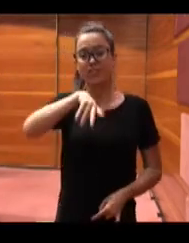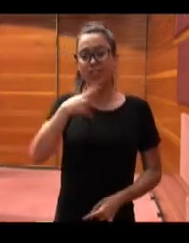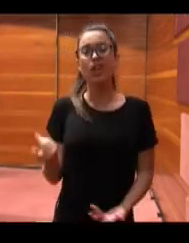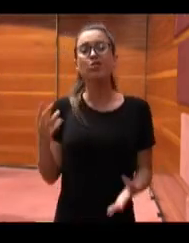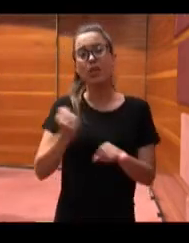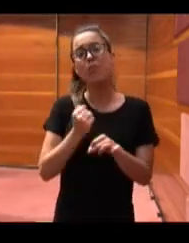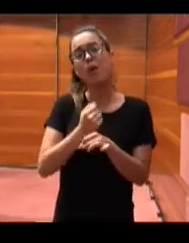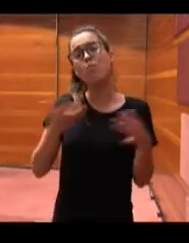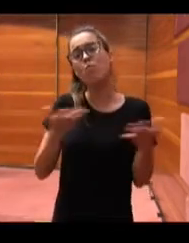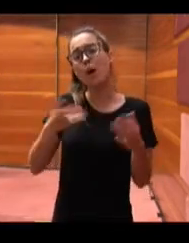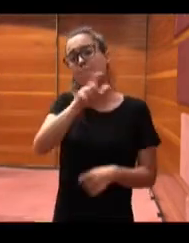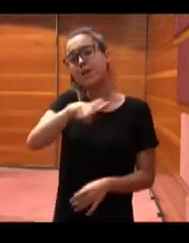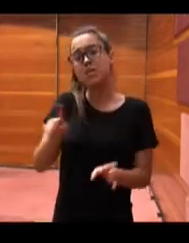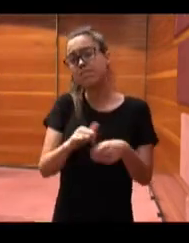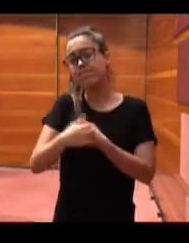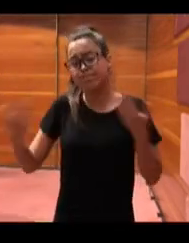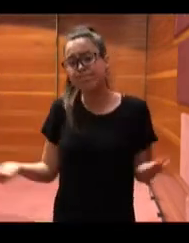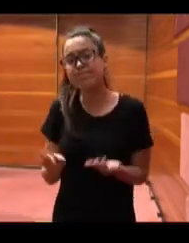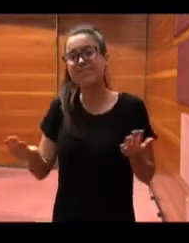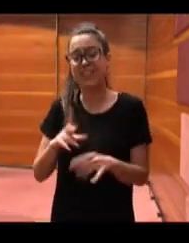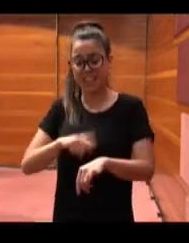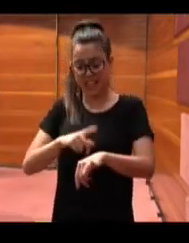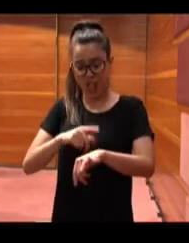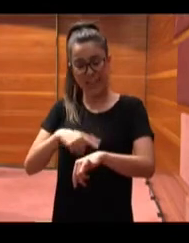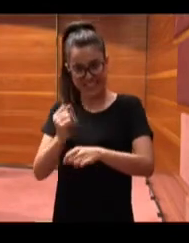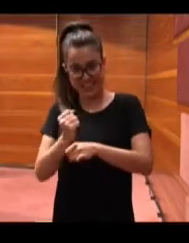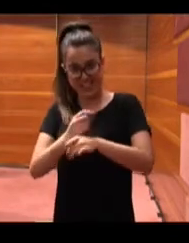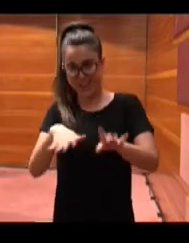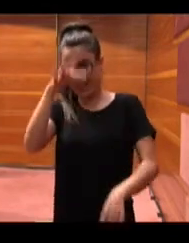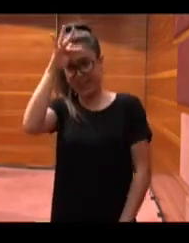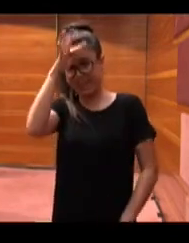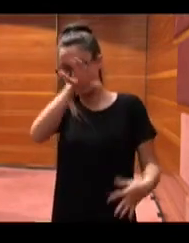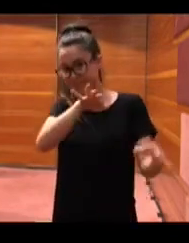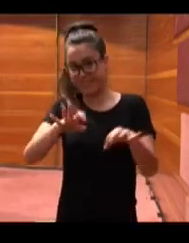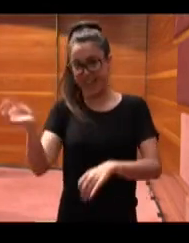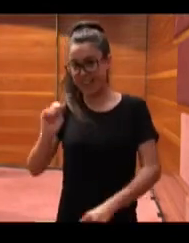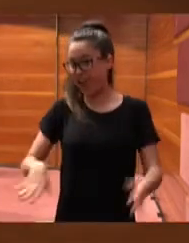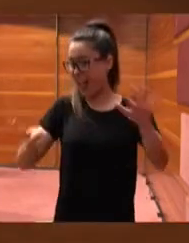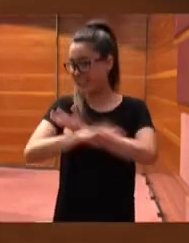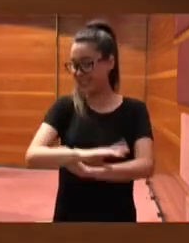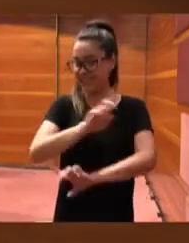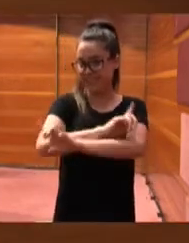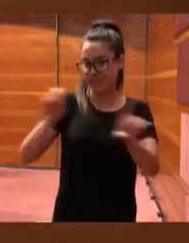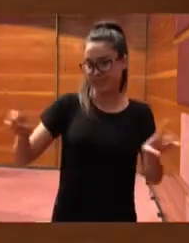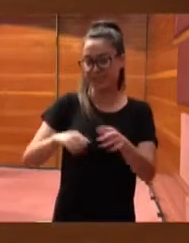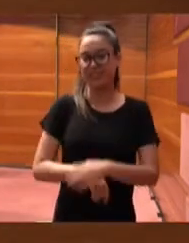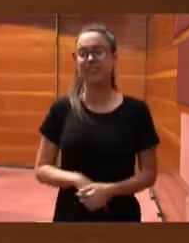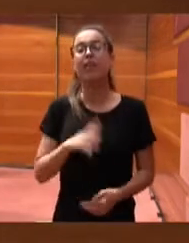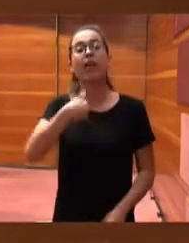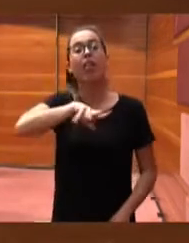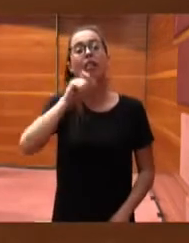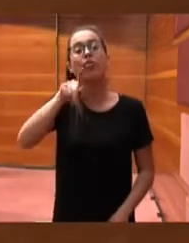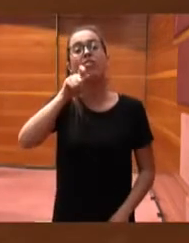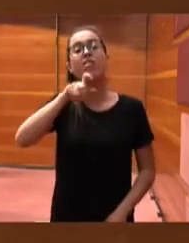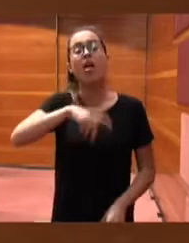a la gente. Y en horas de trabajo, que no lo hacemos los domingos, ¿eh? Ni lo hacemos por la noche. No, no. Lo hacemos a